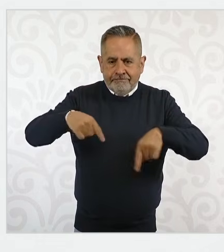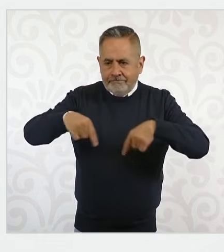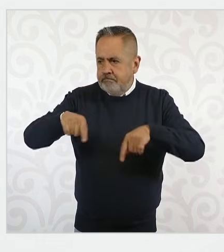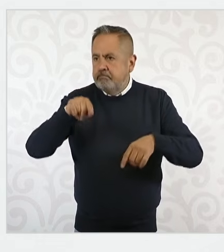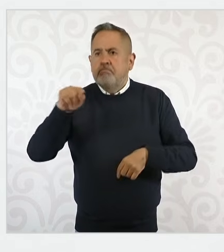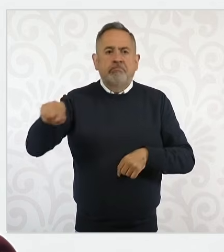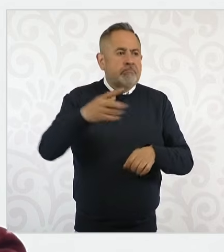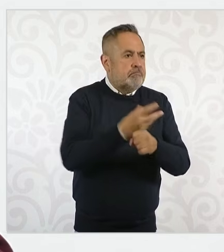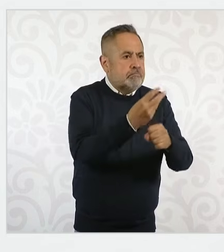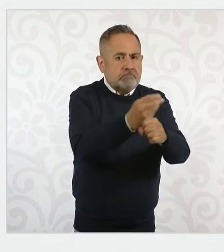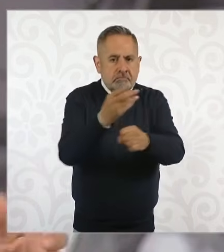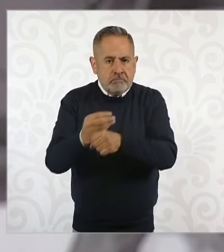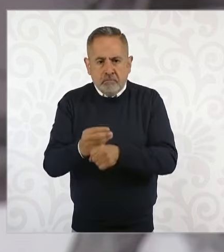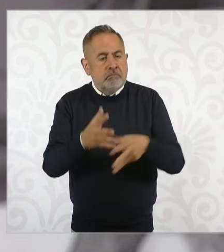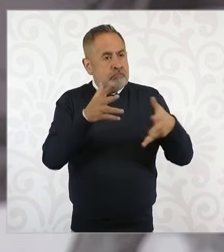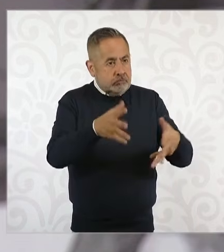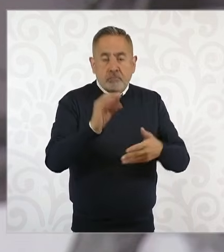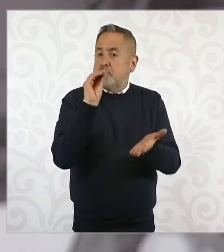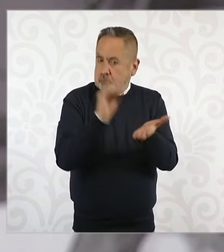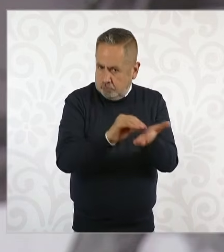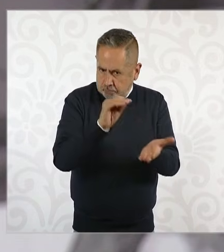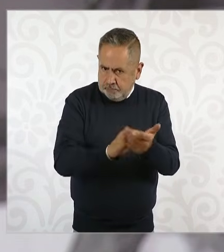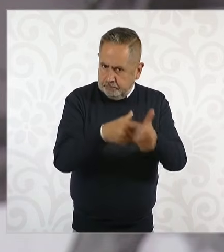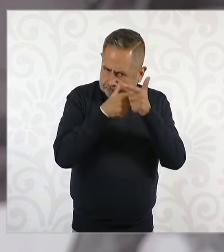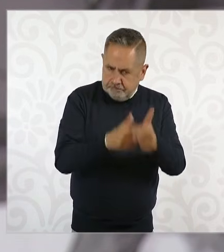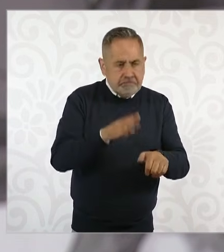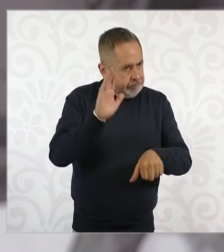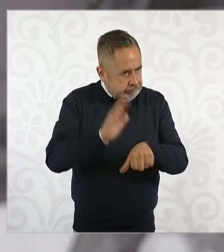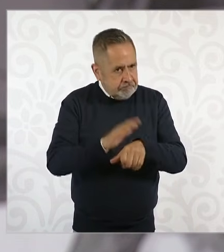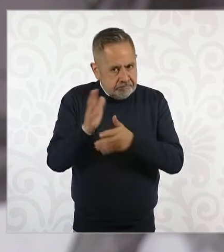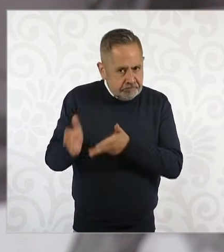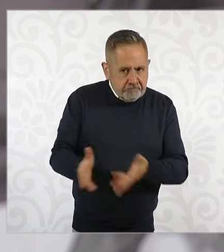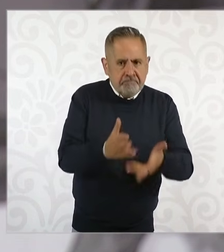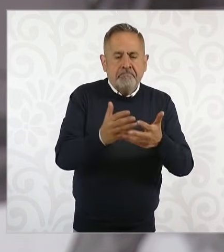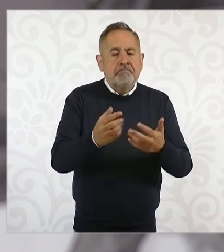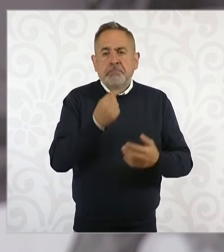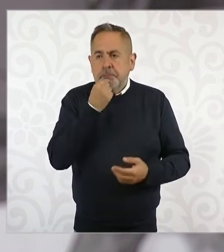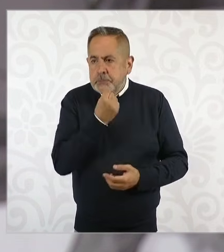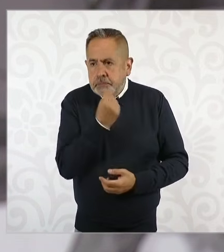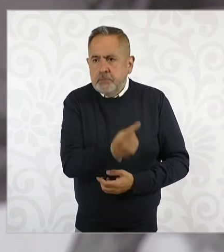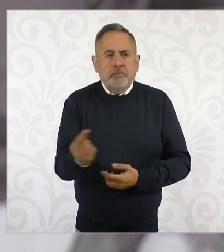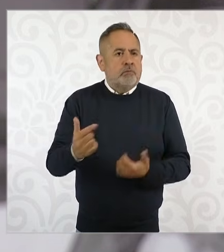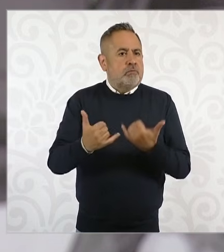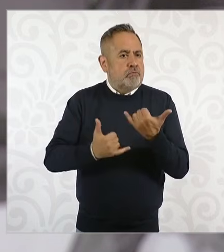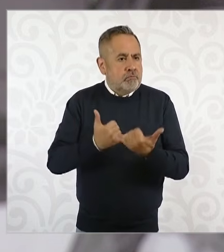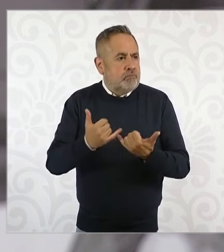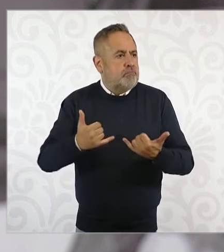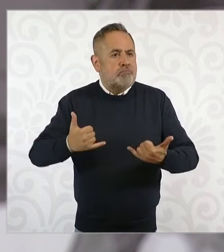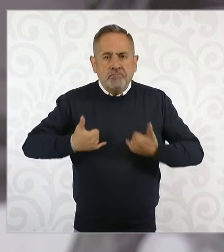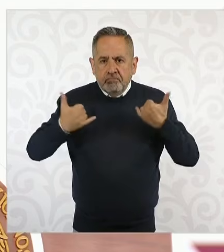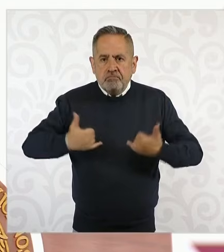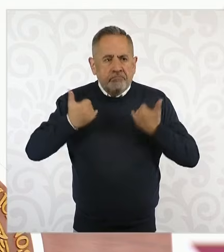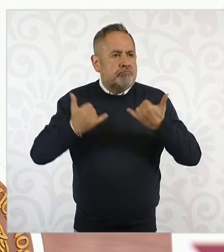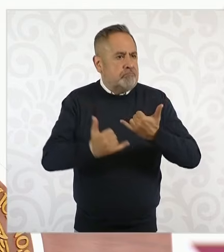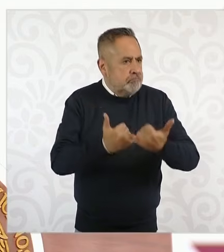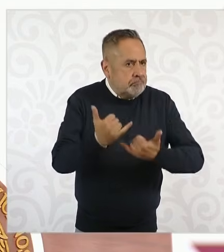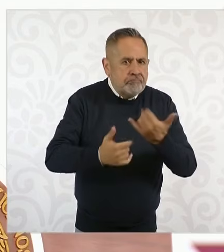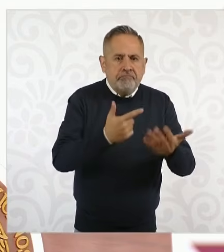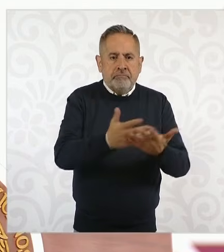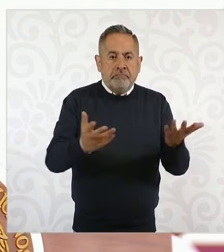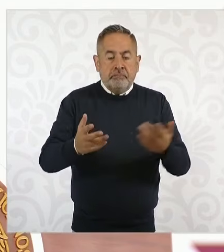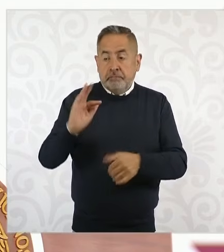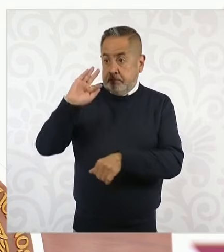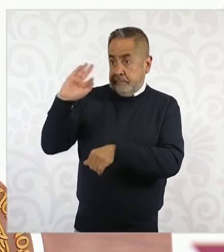todo el país pues van a servir para que las y los niños, jóvenes puedan seguir jugando. Y la federación